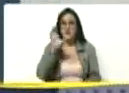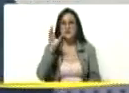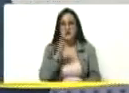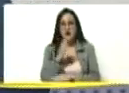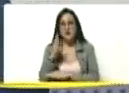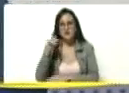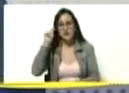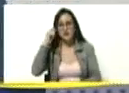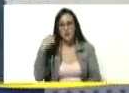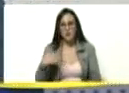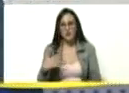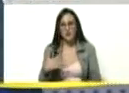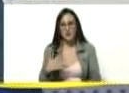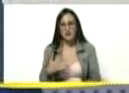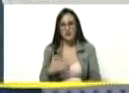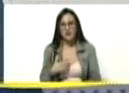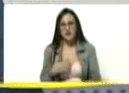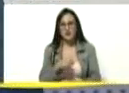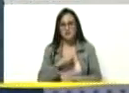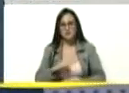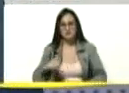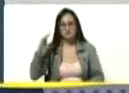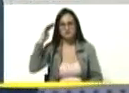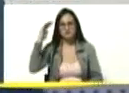recordaba, nuestro hermano Granada.